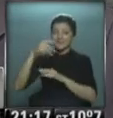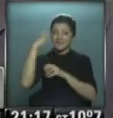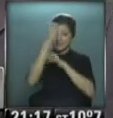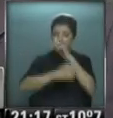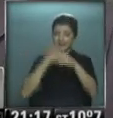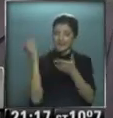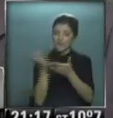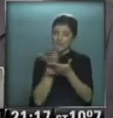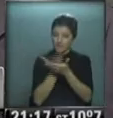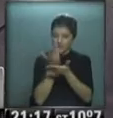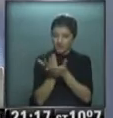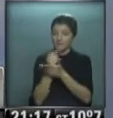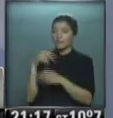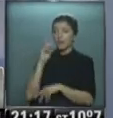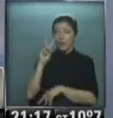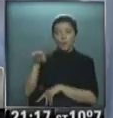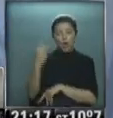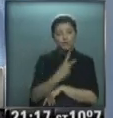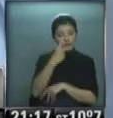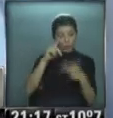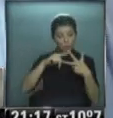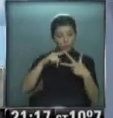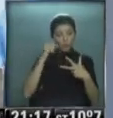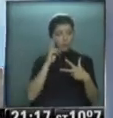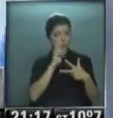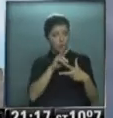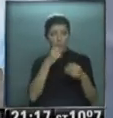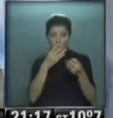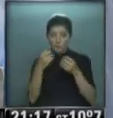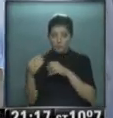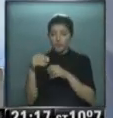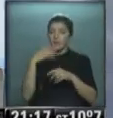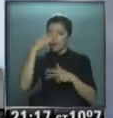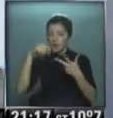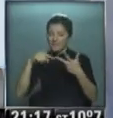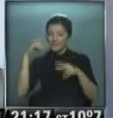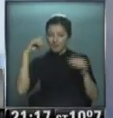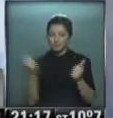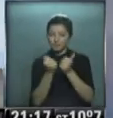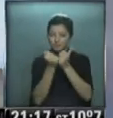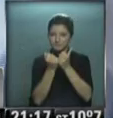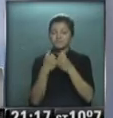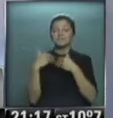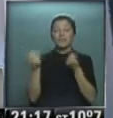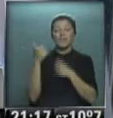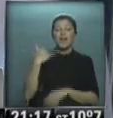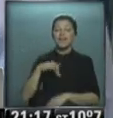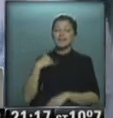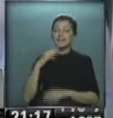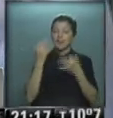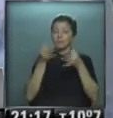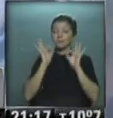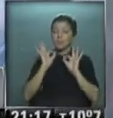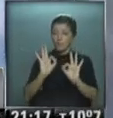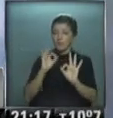ARSAT-3. Ella también vio el segundo, que está bastante avanzado, y ahí se firmó el ARSAT-3, con lo cual Argentina completa los satélites que tiene que tener en las